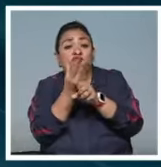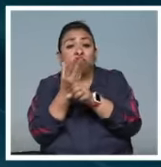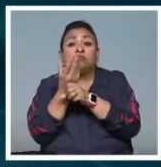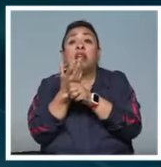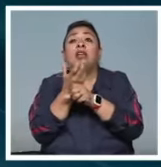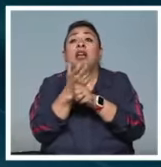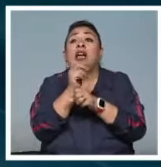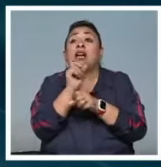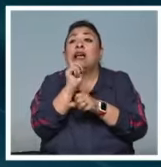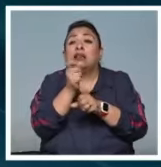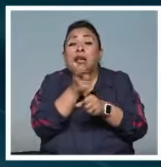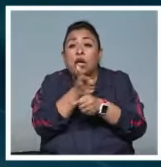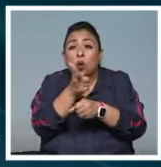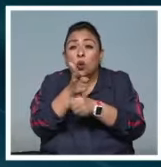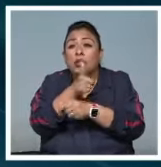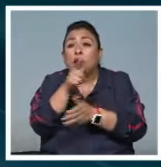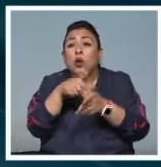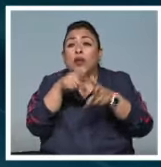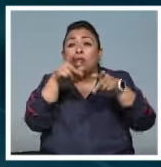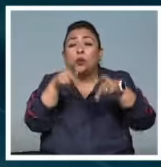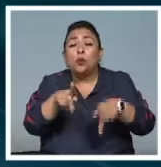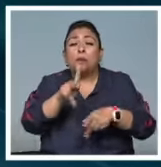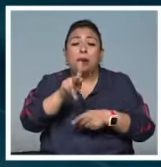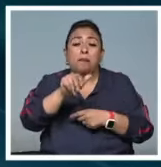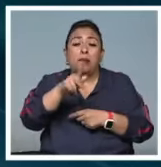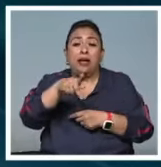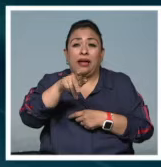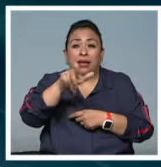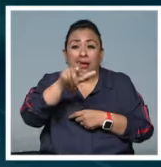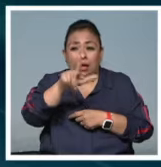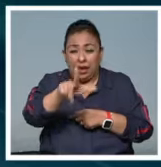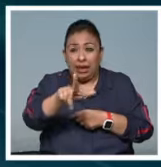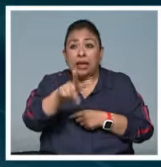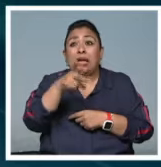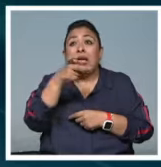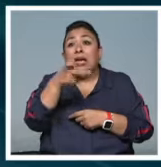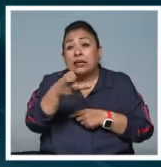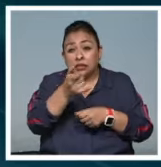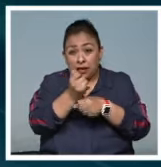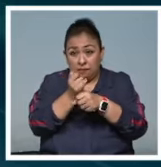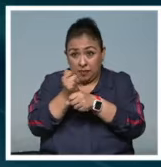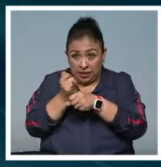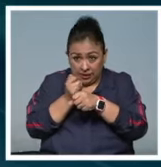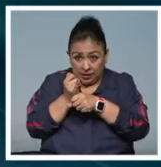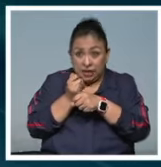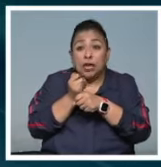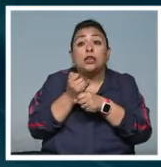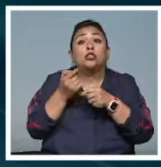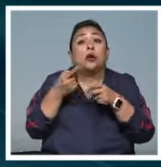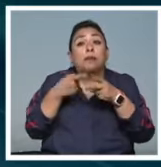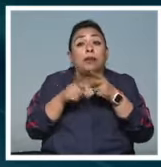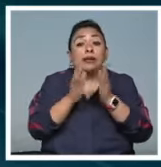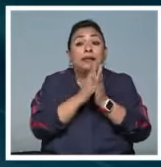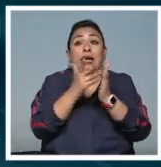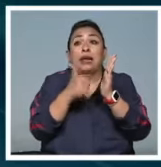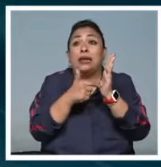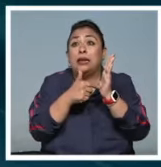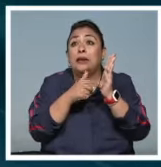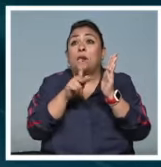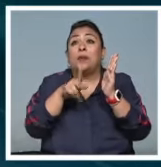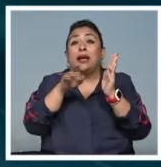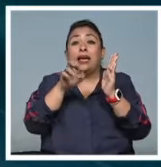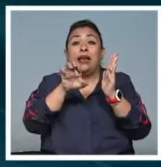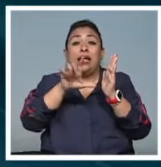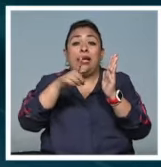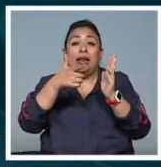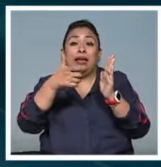las piezas encontradas en la tumba de Pakal. A partir de dicha investigación, nace el libro Pakal el